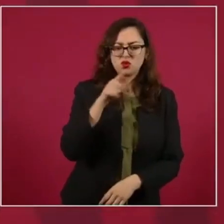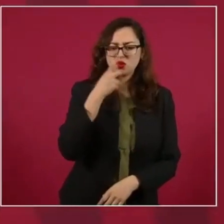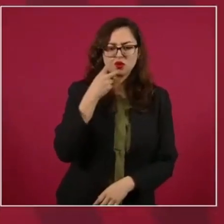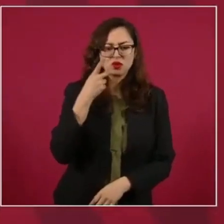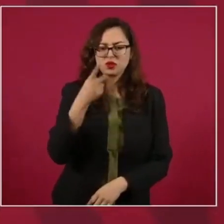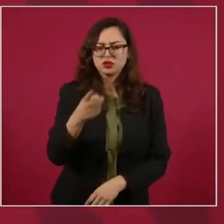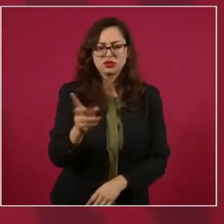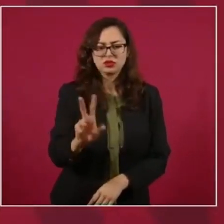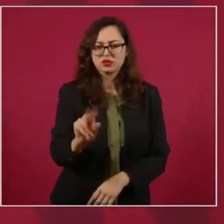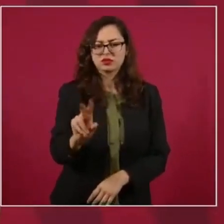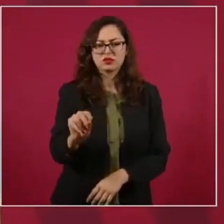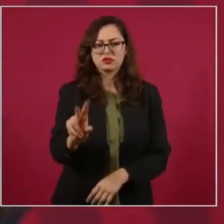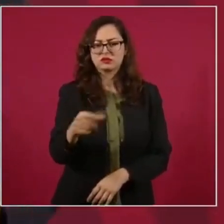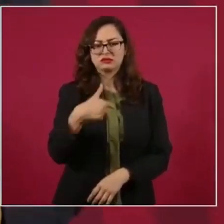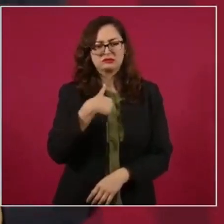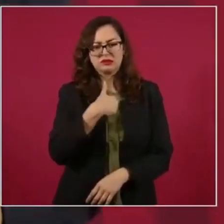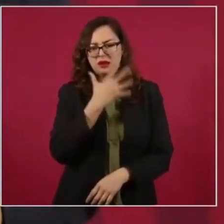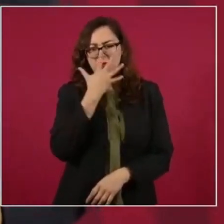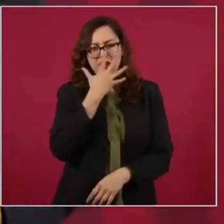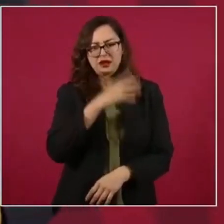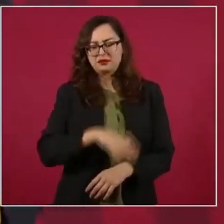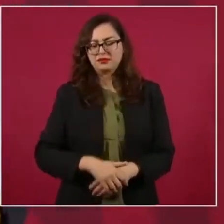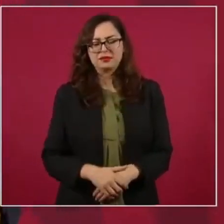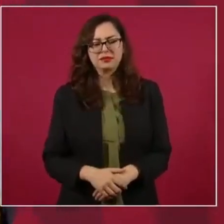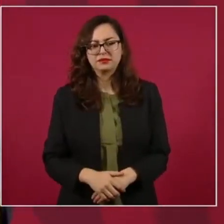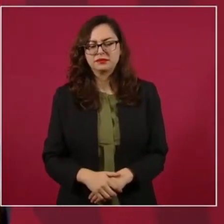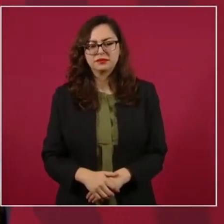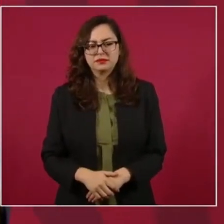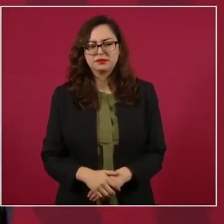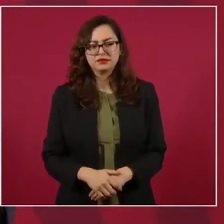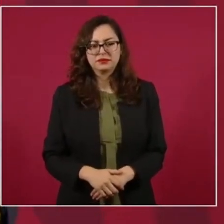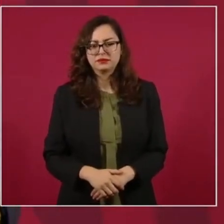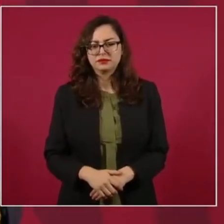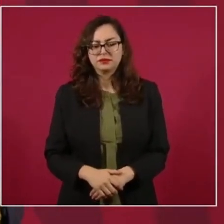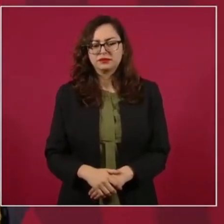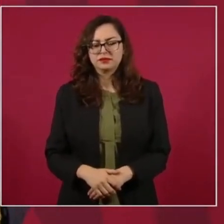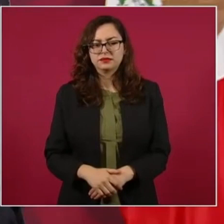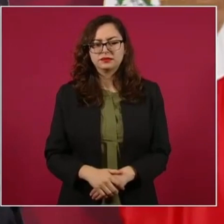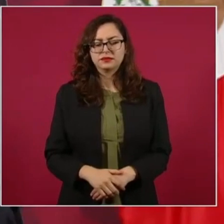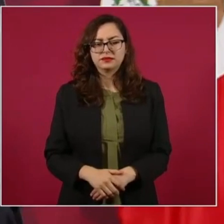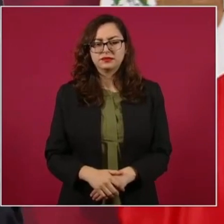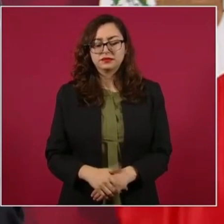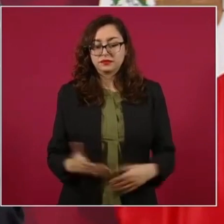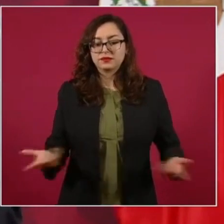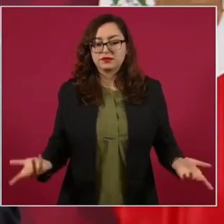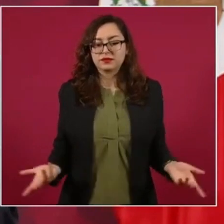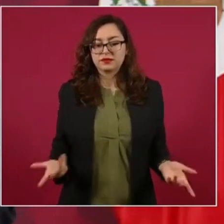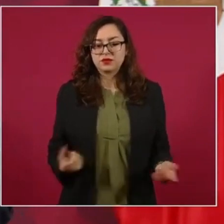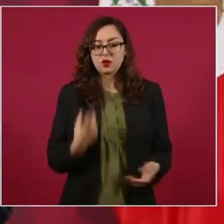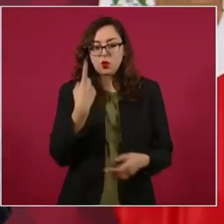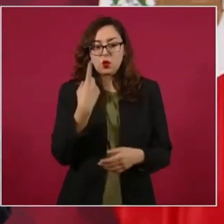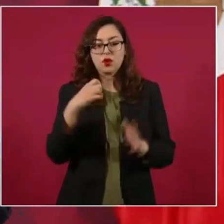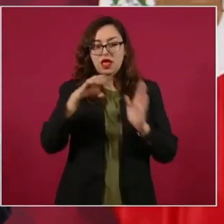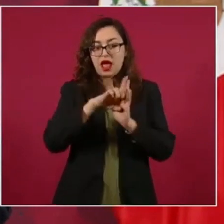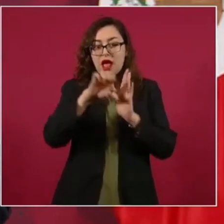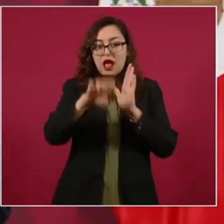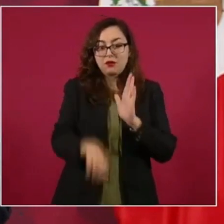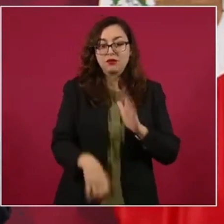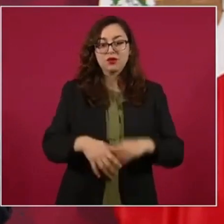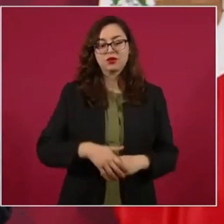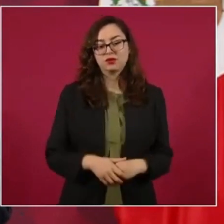No, porque me da pena, o sea, pero es un ejemplo